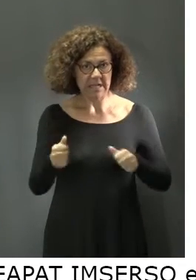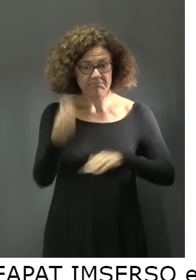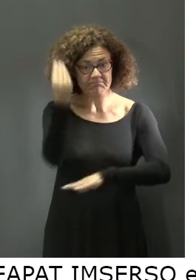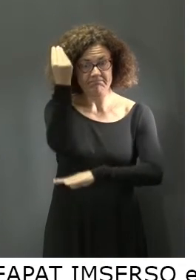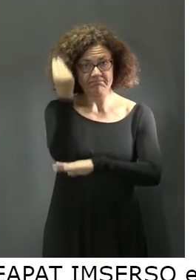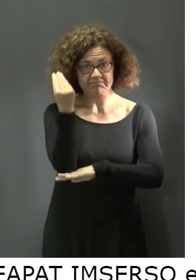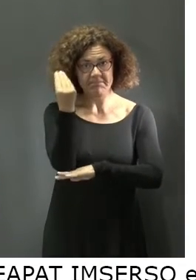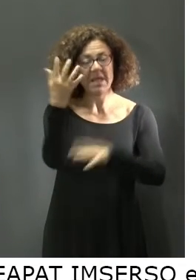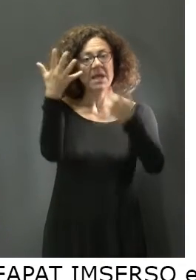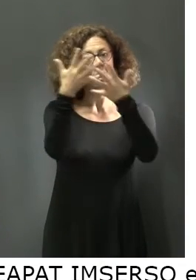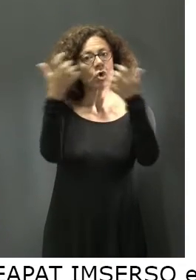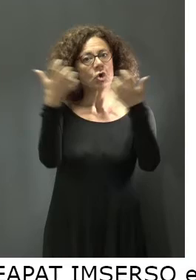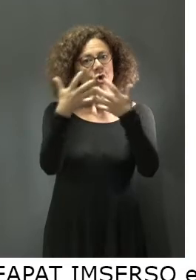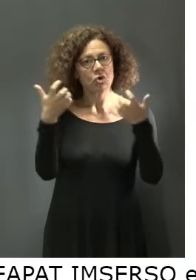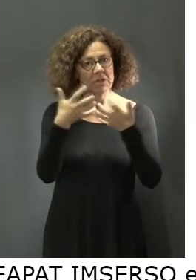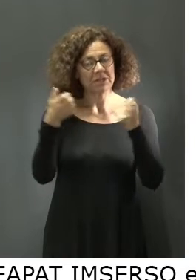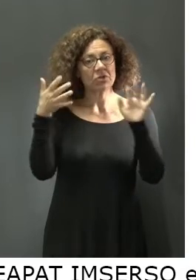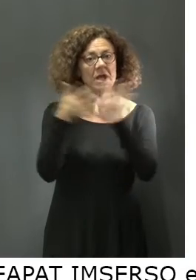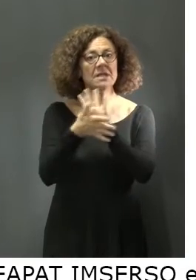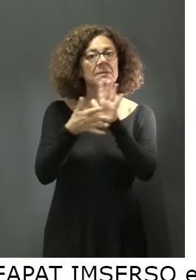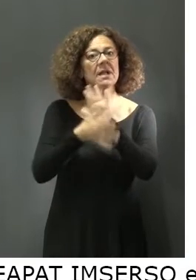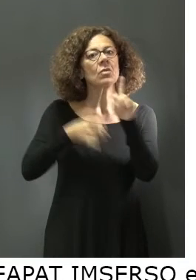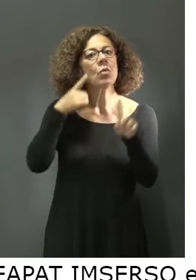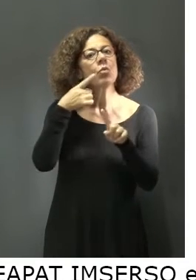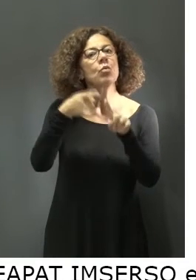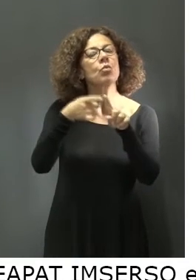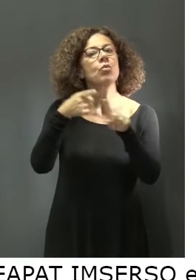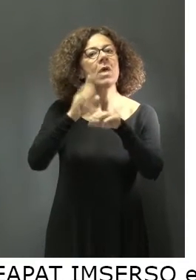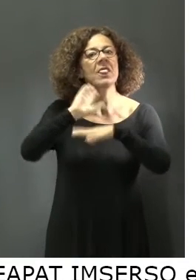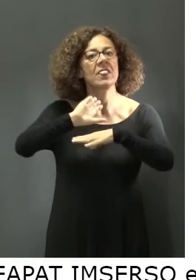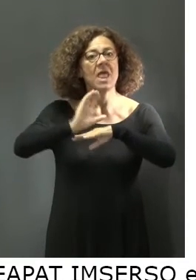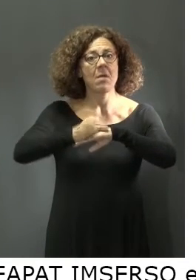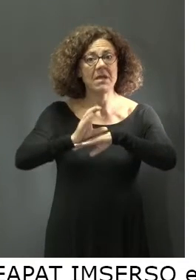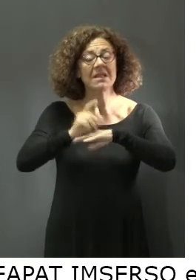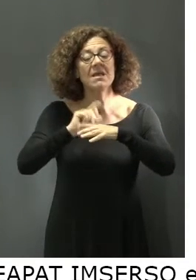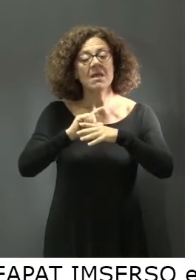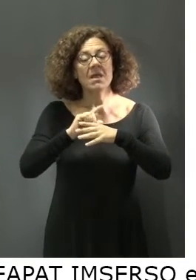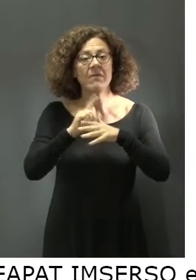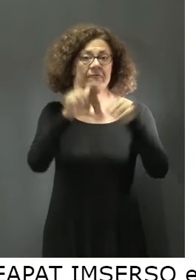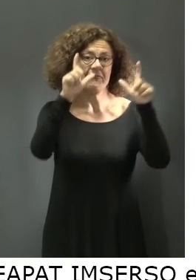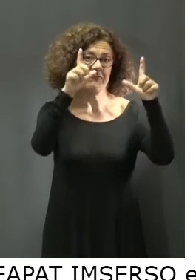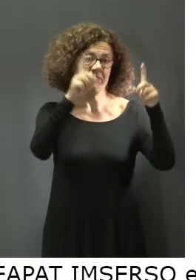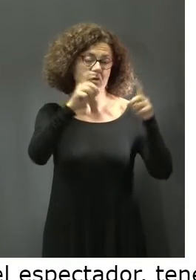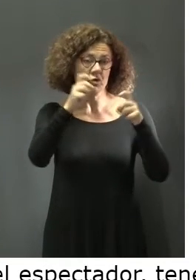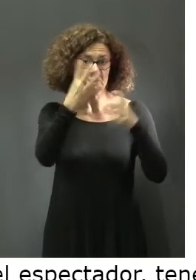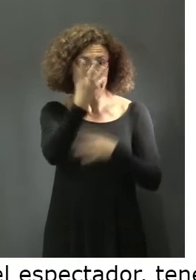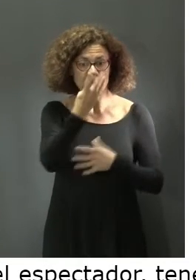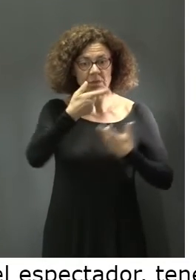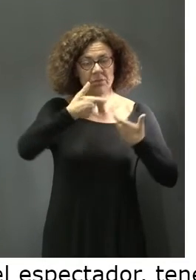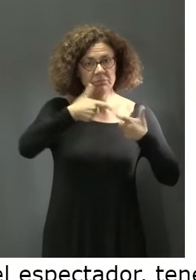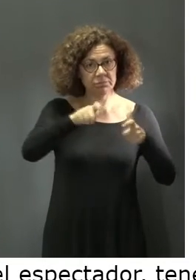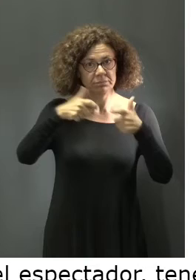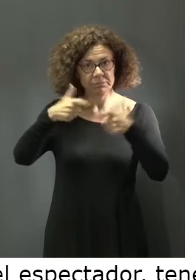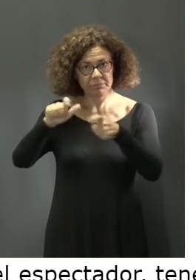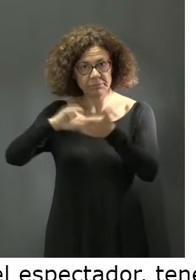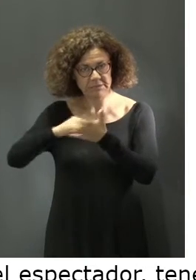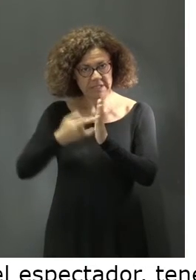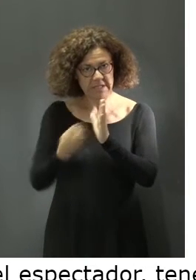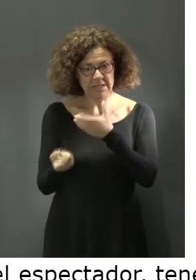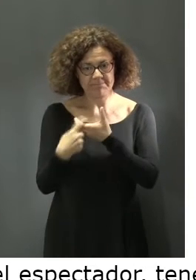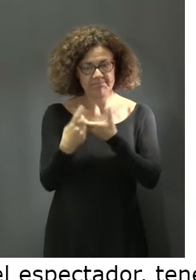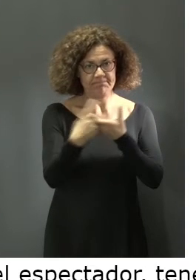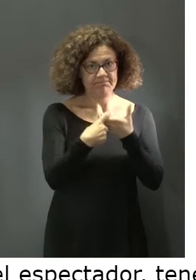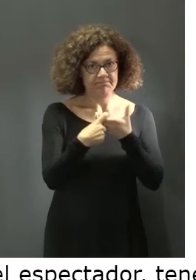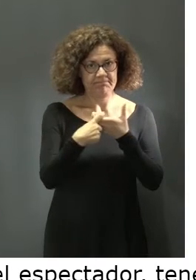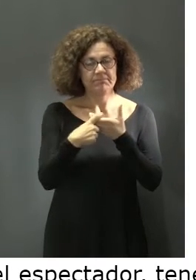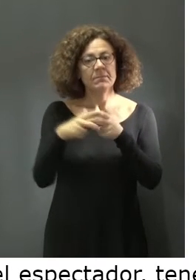vertical con texto que explica la misión del CEAPAT y fotos de las 4 áreas técnicas que lo componen.